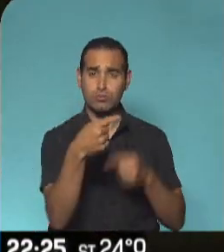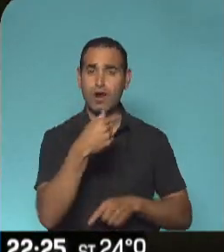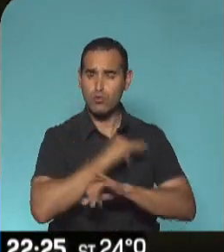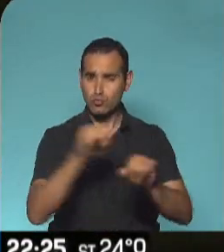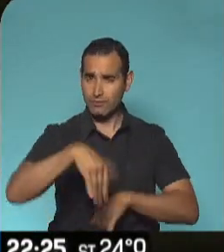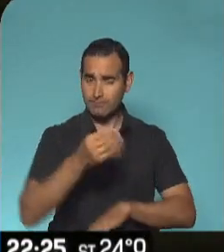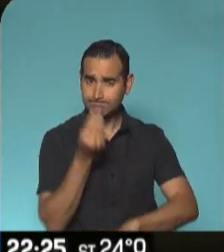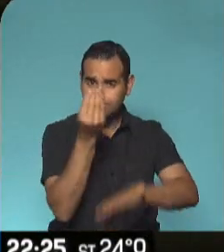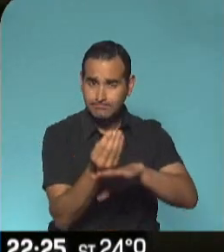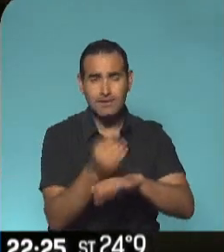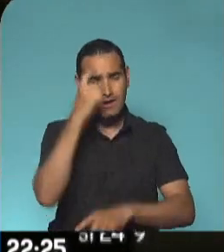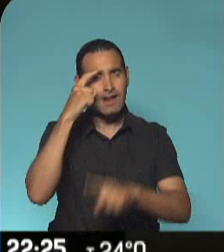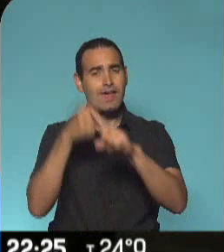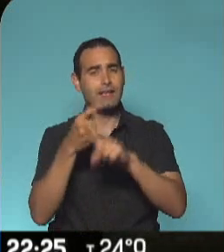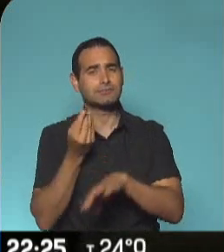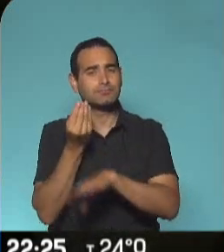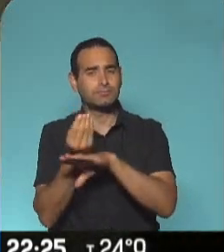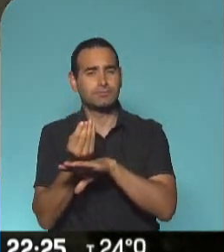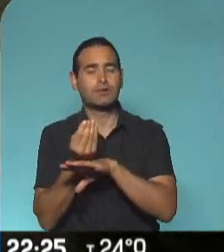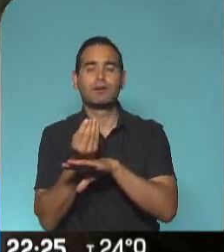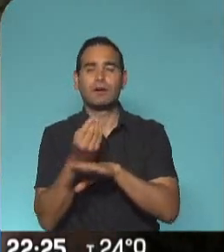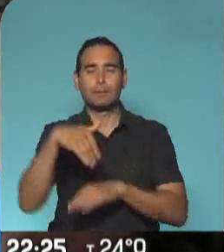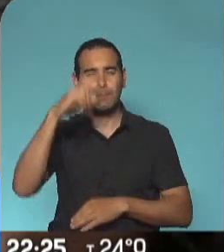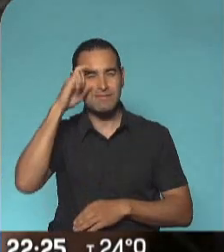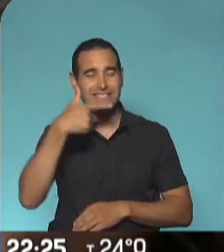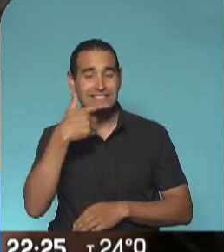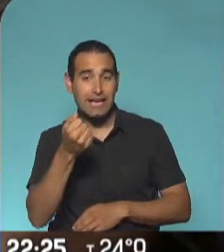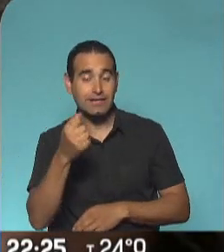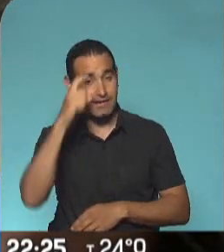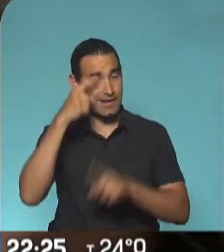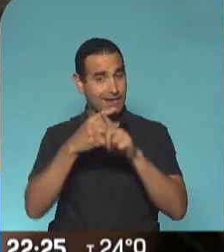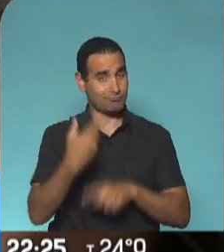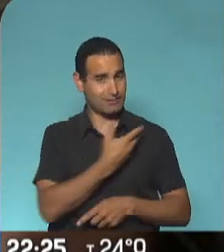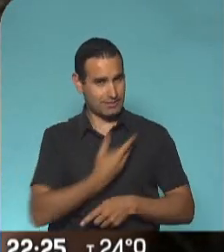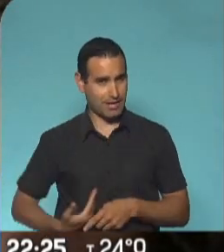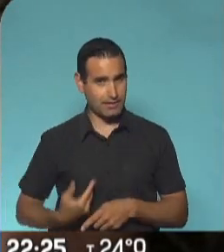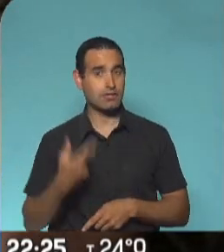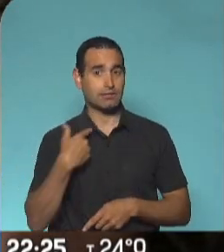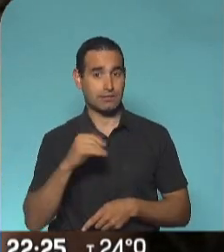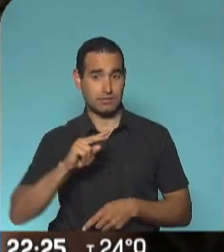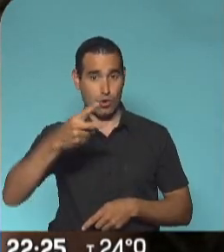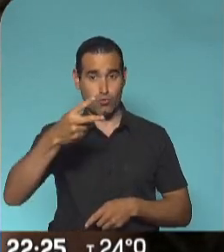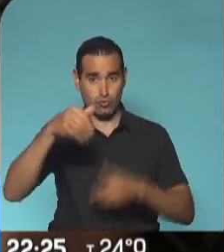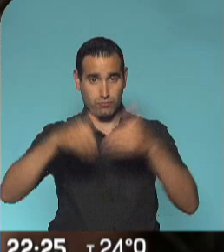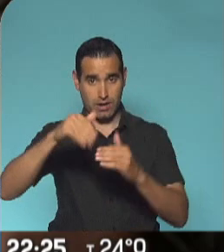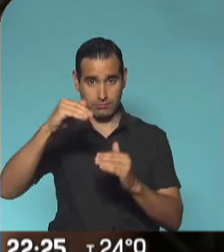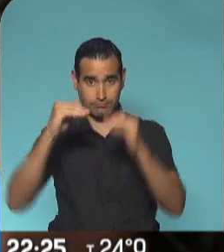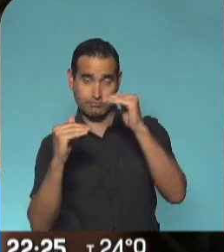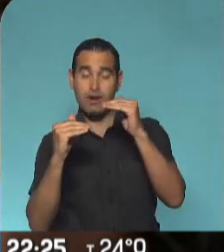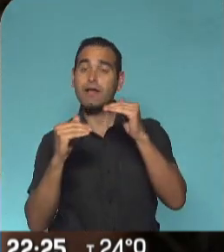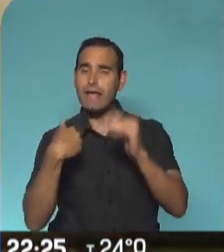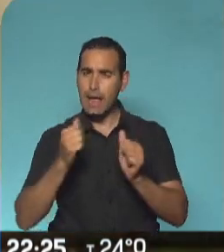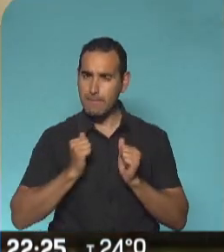candidatura fue el ex postulante por Comunidad Ciudadana, Carlos Mesa. El exmandatario, quien logró el segundo lugar en los comicios de octubre, dijo que